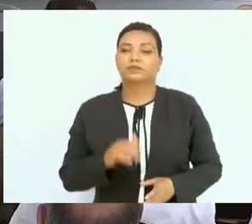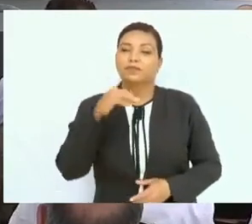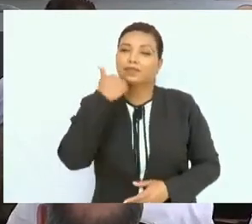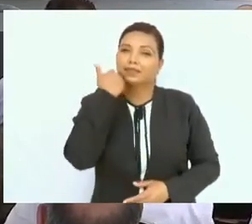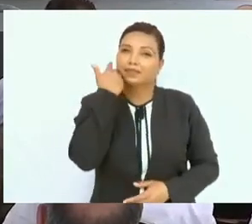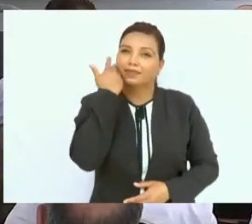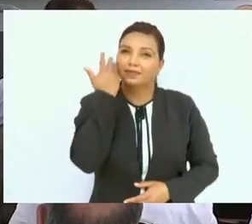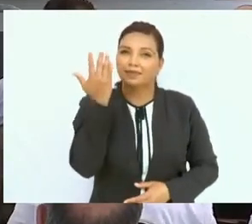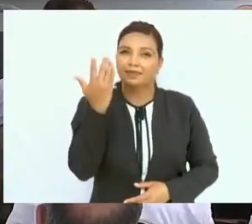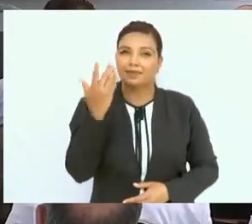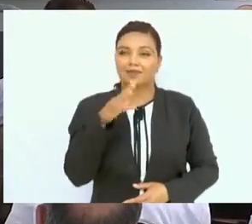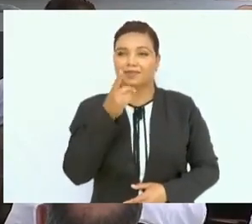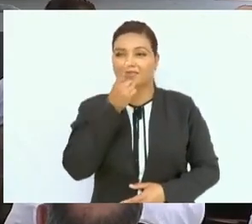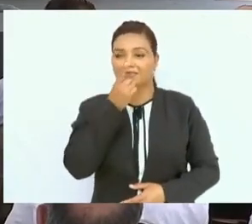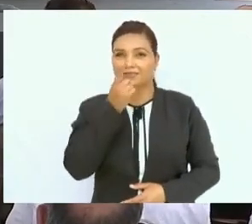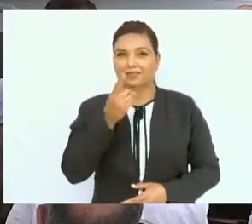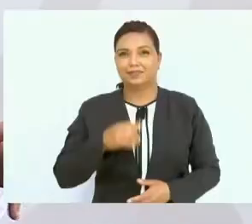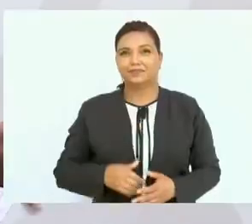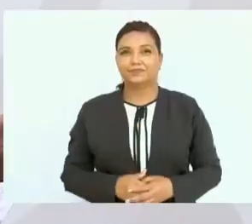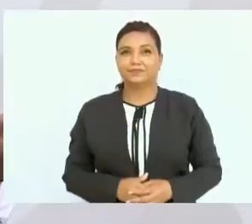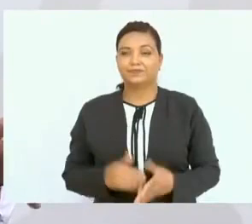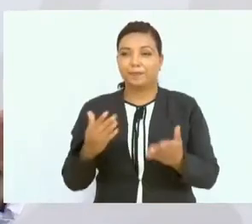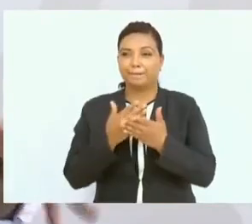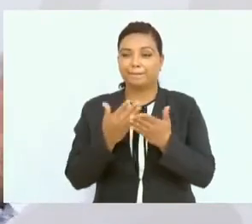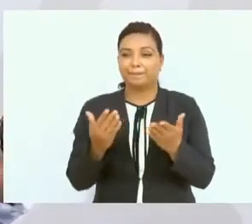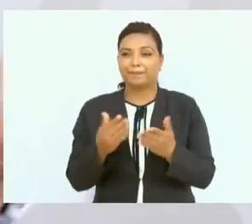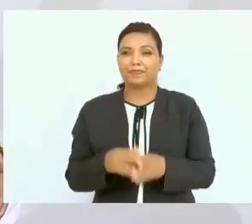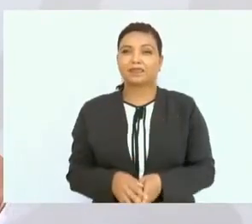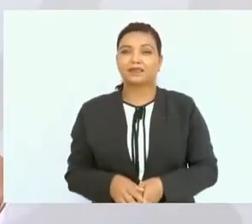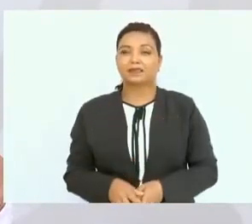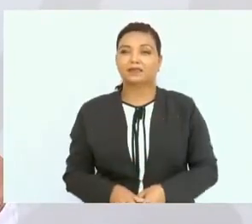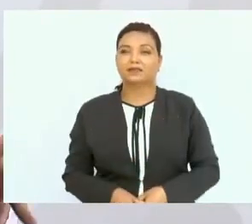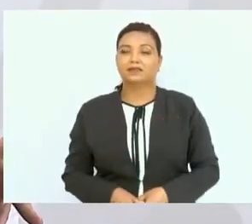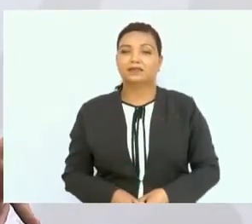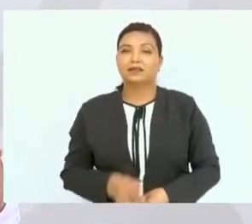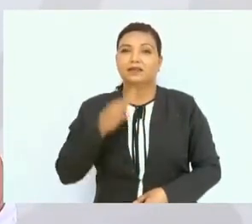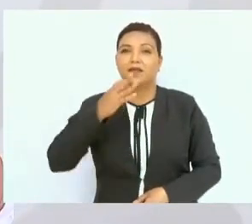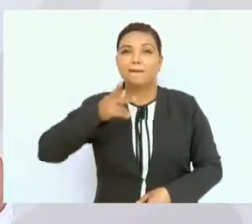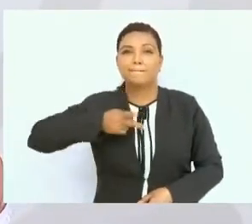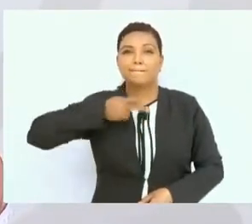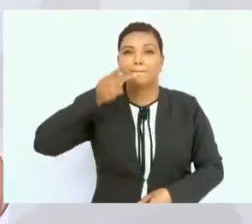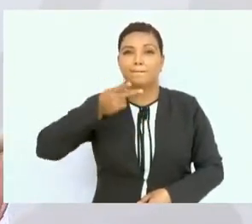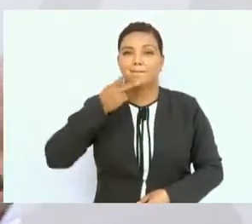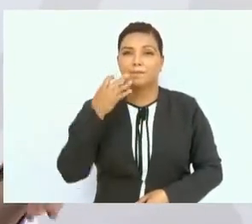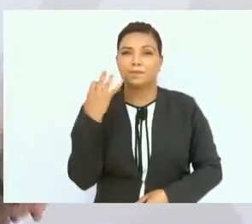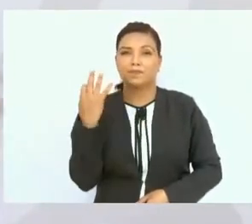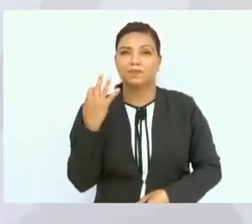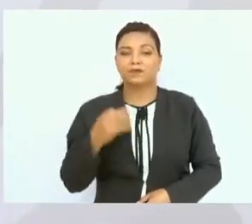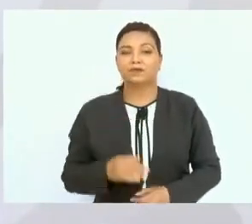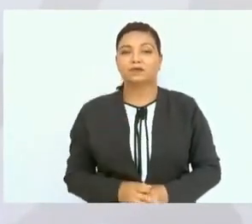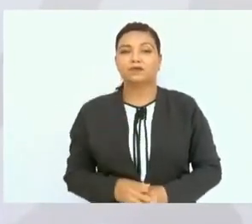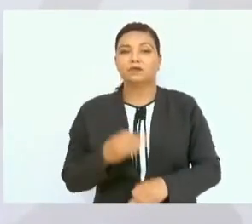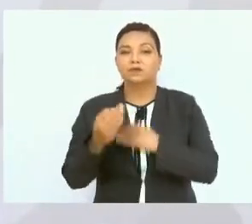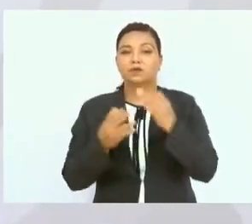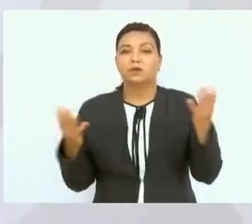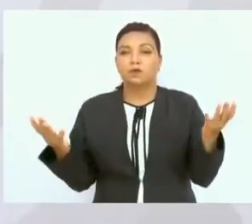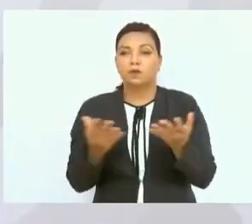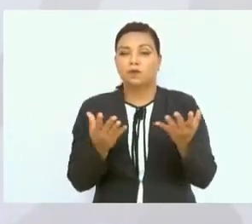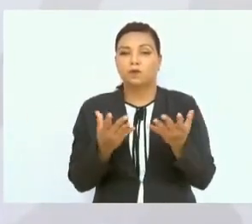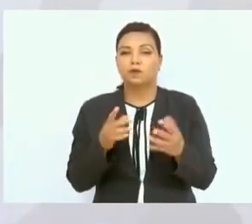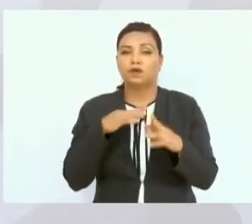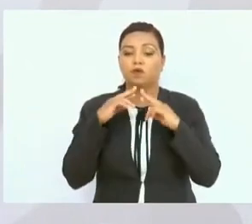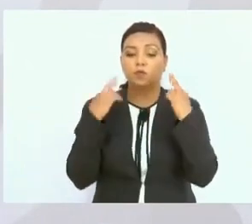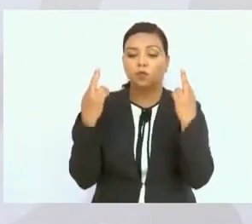Quiero comentarles, a partir de 3 simples preguntas, lo que estamos haciendo y lo que